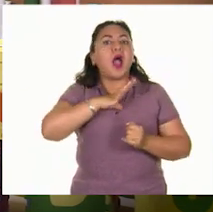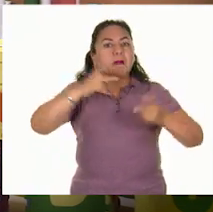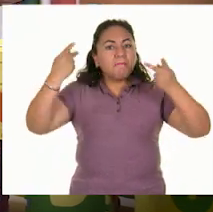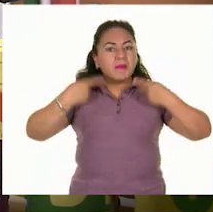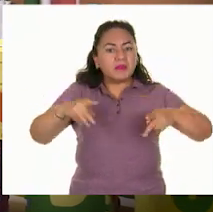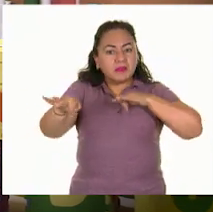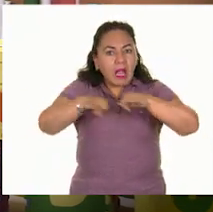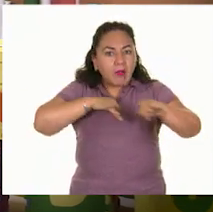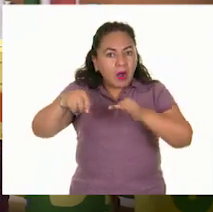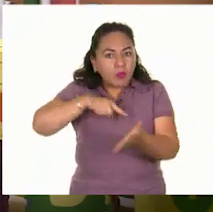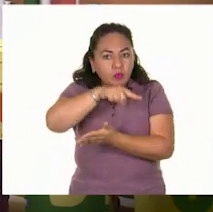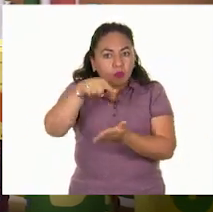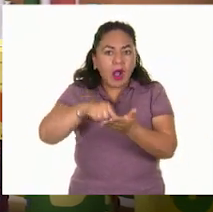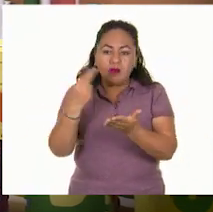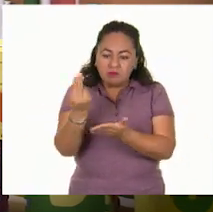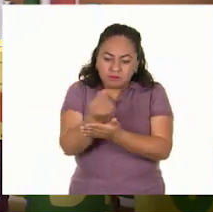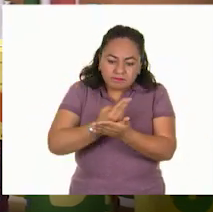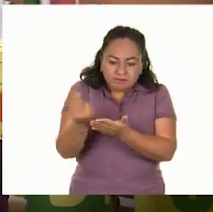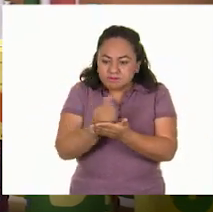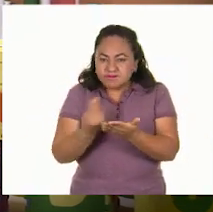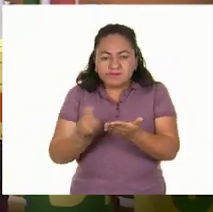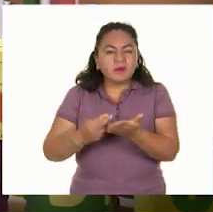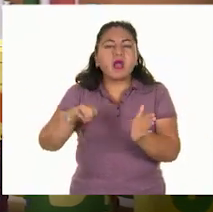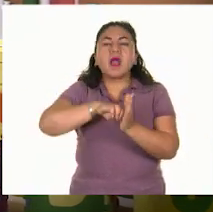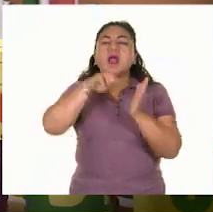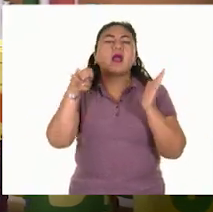en su trabajo necesitan dibujar. Por ejemplo,